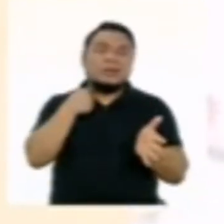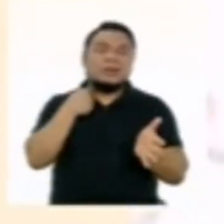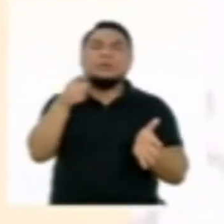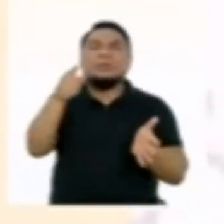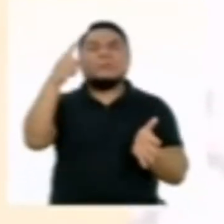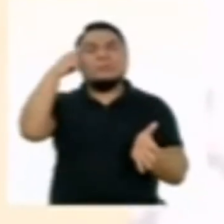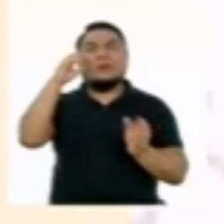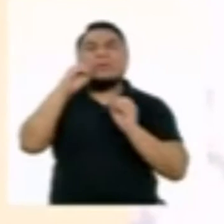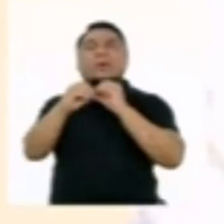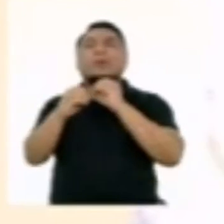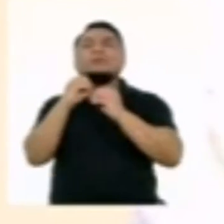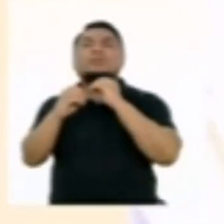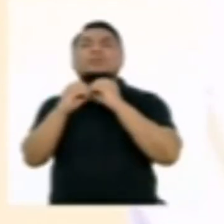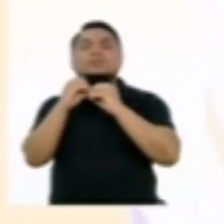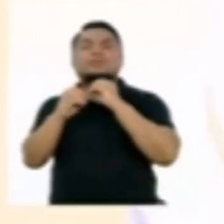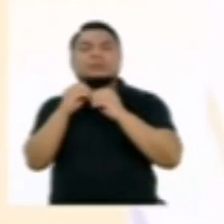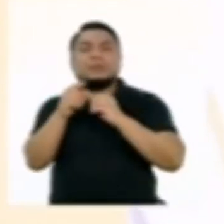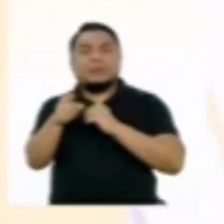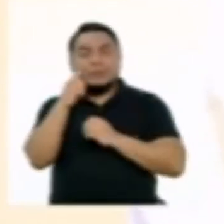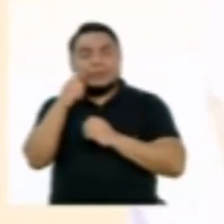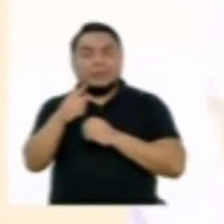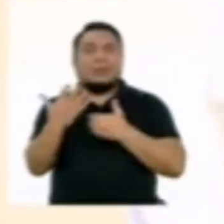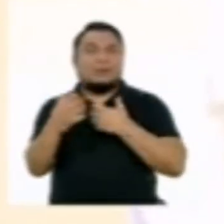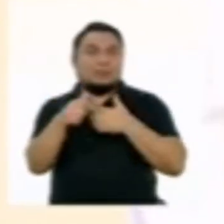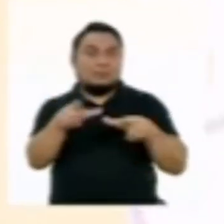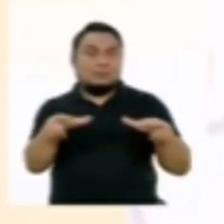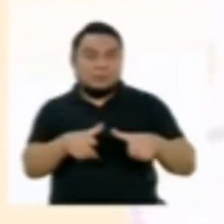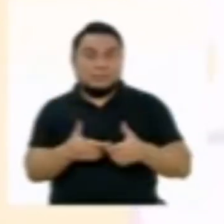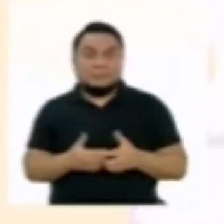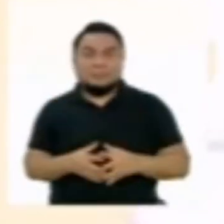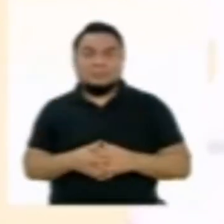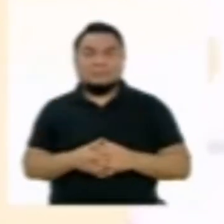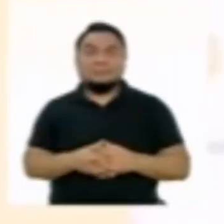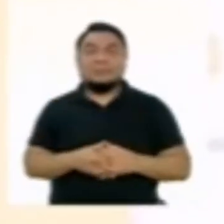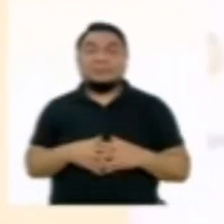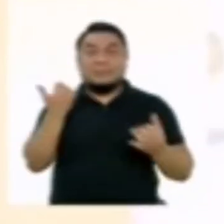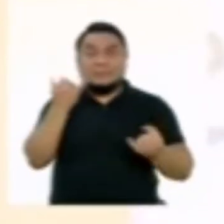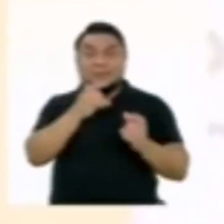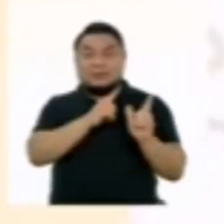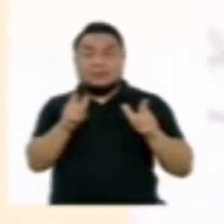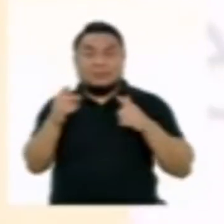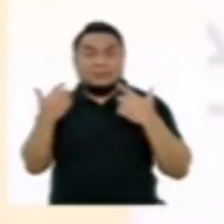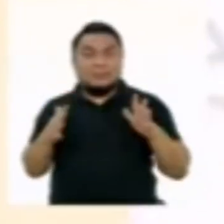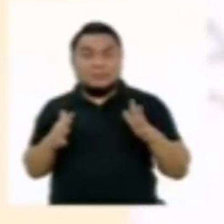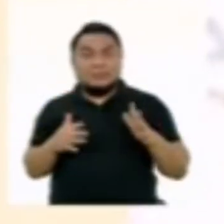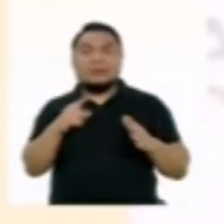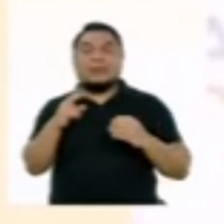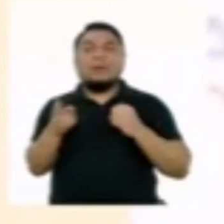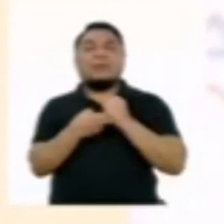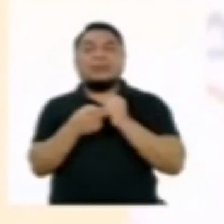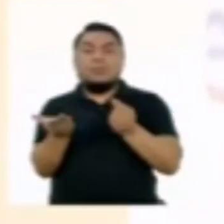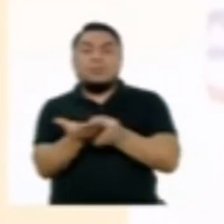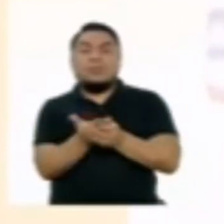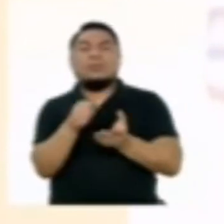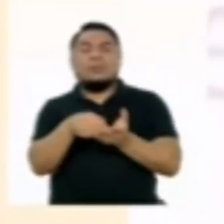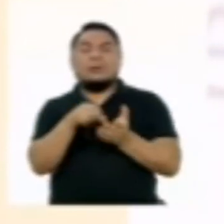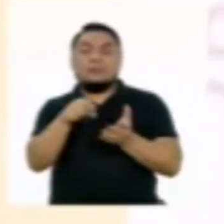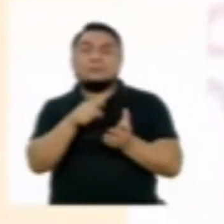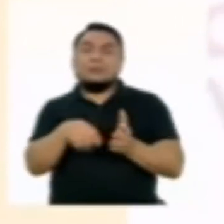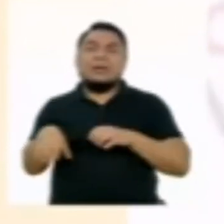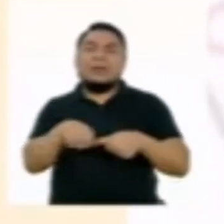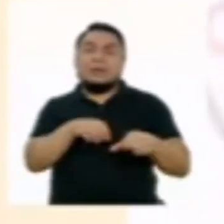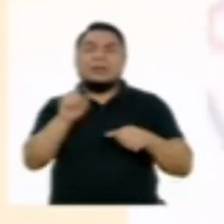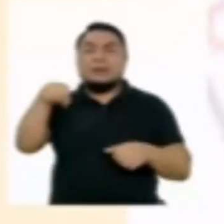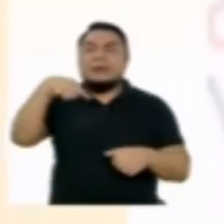algunas soluciones que sepan que se han planteado en sus localidades. Una vez que lo tengan listo, guárdenlo porque les servirá